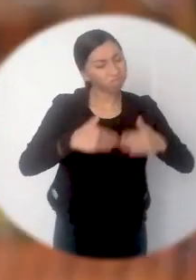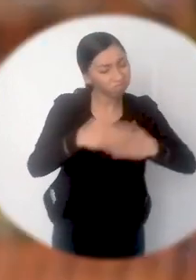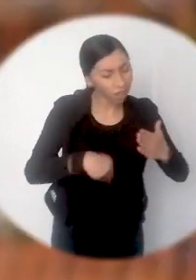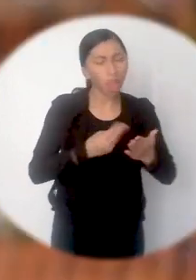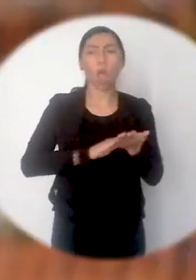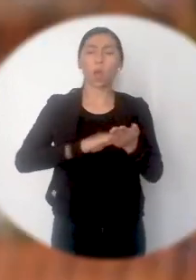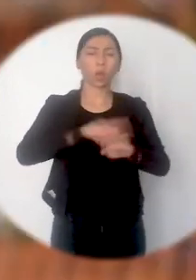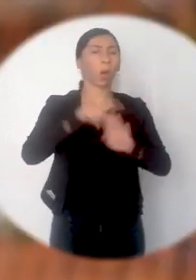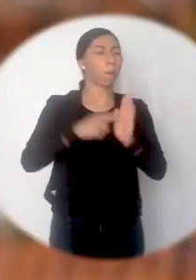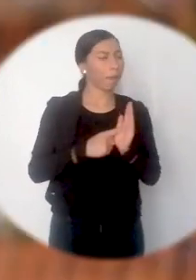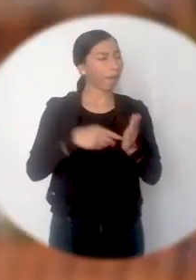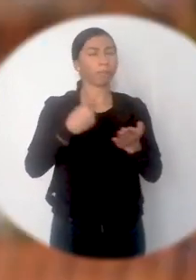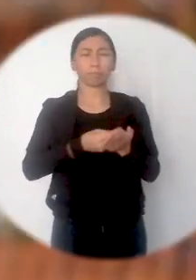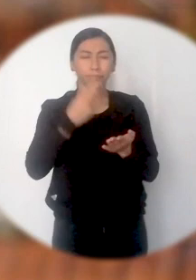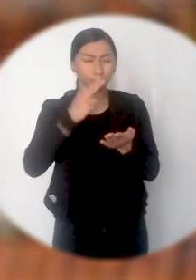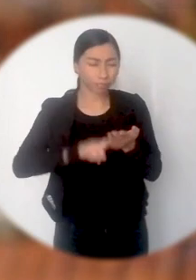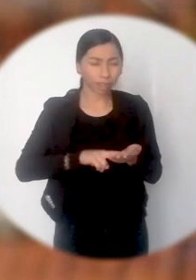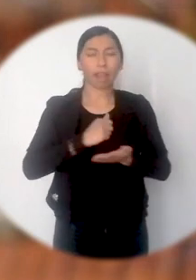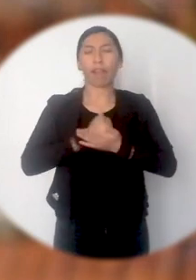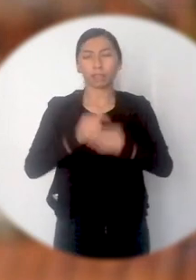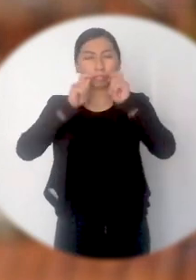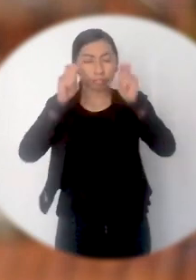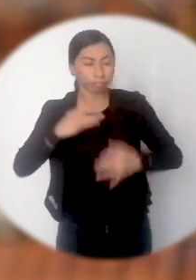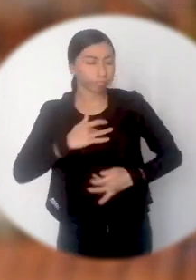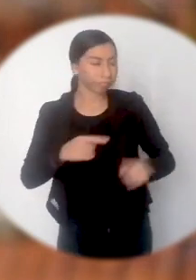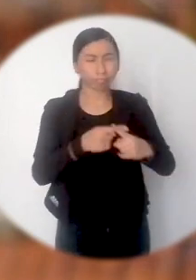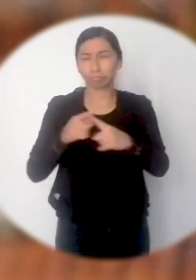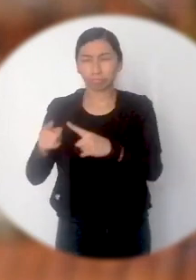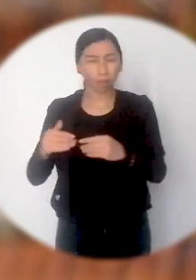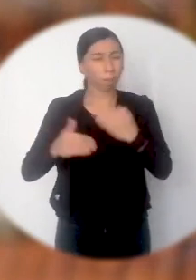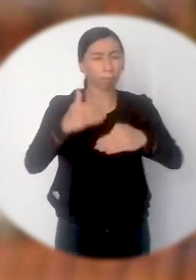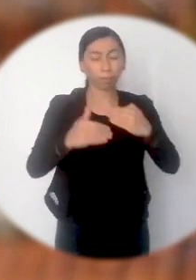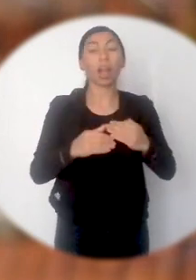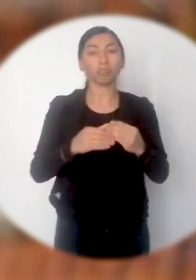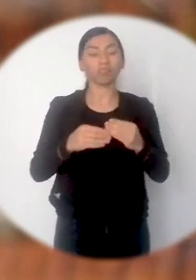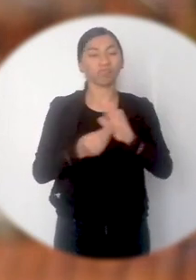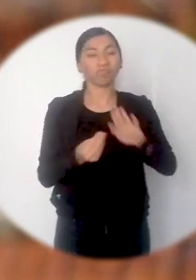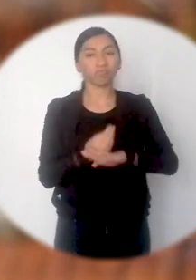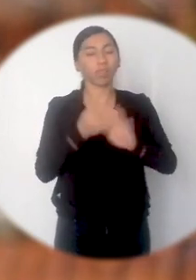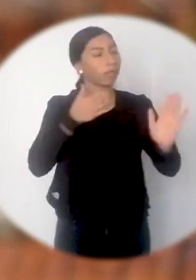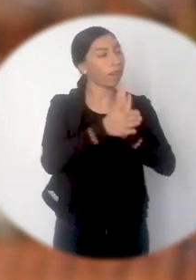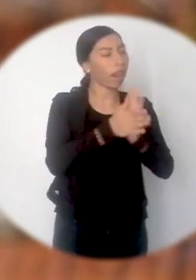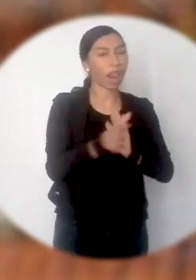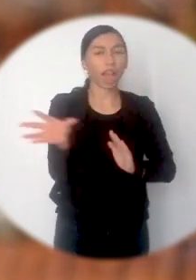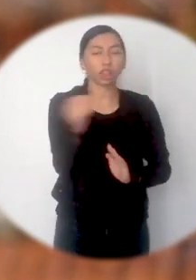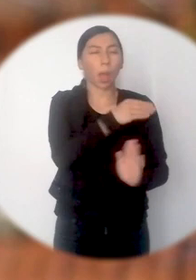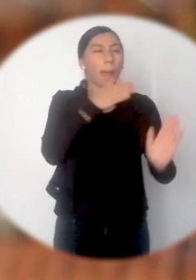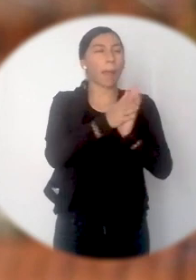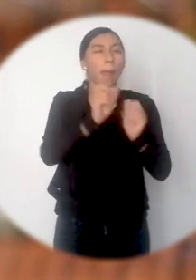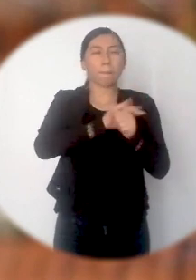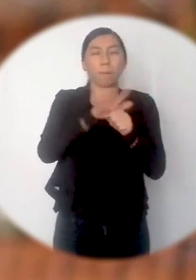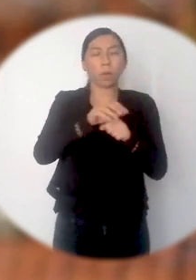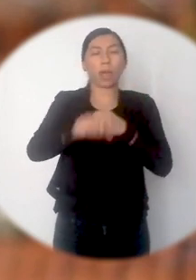Avances en reparación colectiva, indemnizaciones, ayudas humanitarias y retornos y reubicaciones, reportó la Unidad para las Víctimas en la audiencia pública de rendición